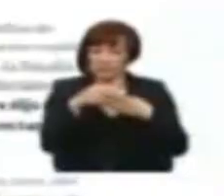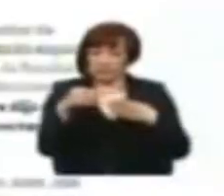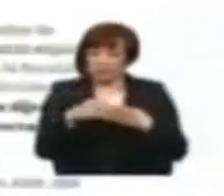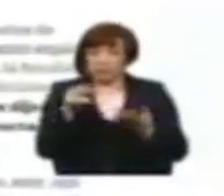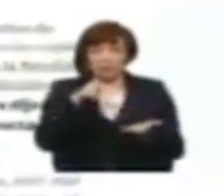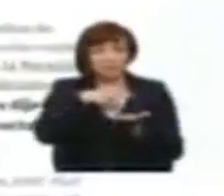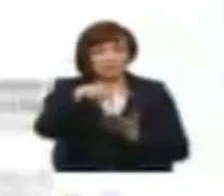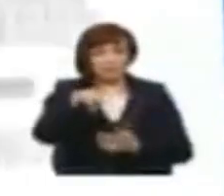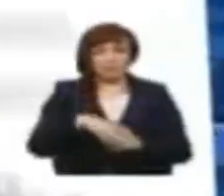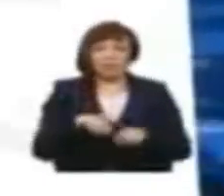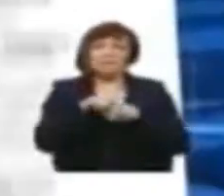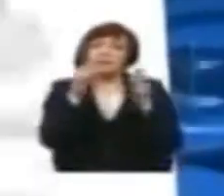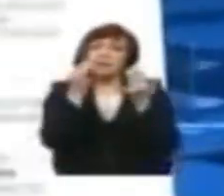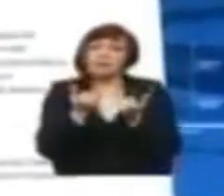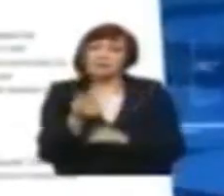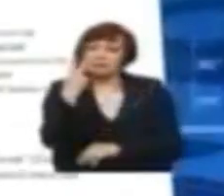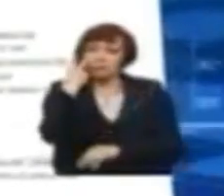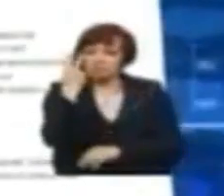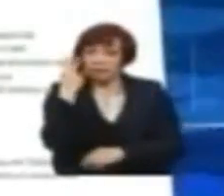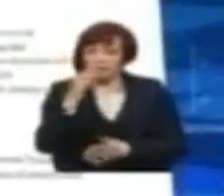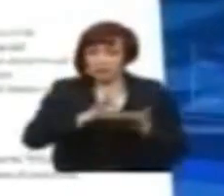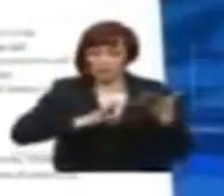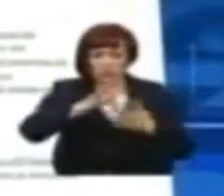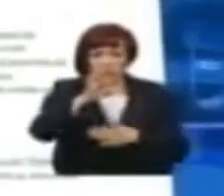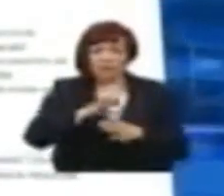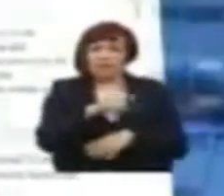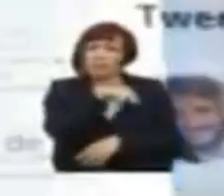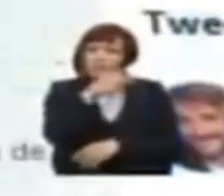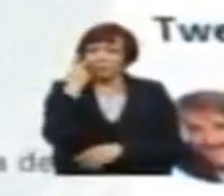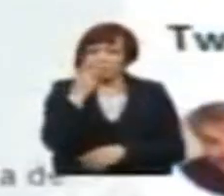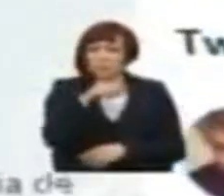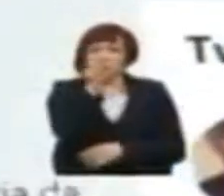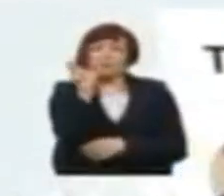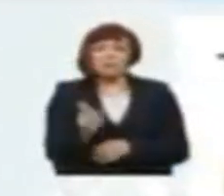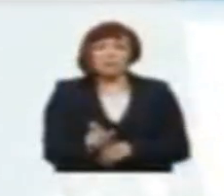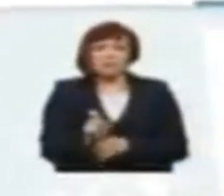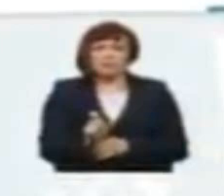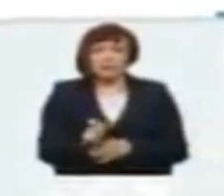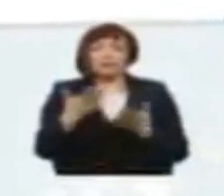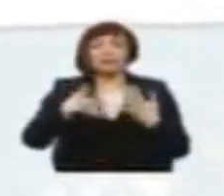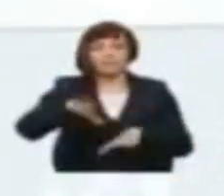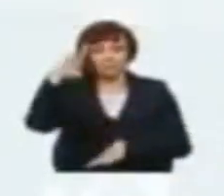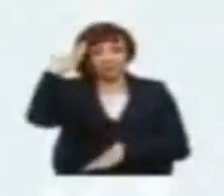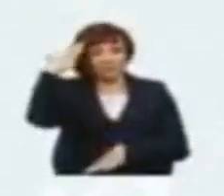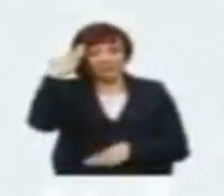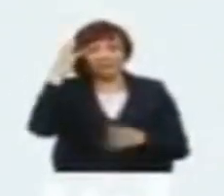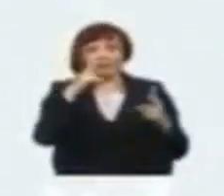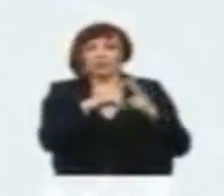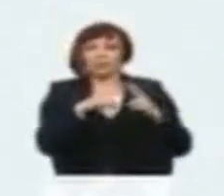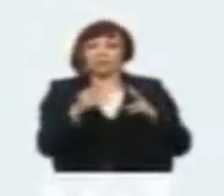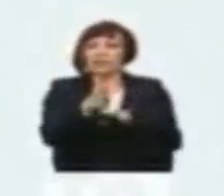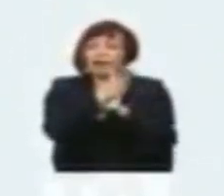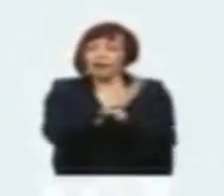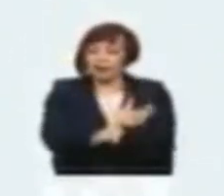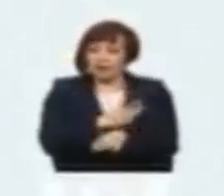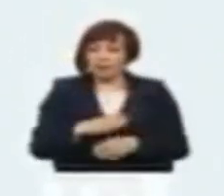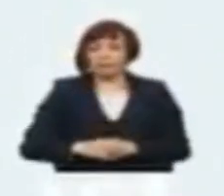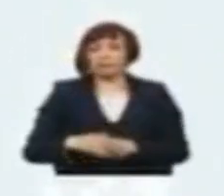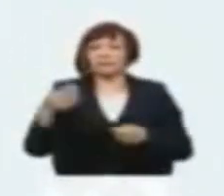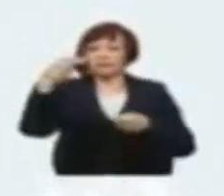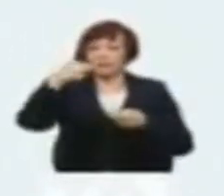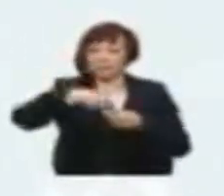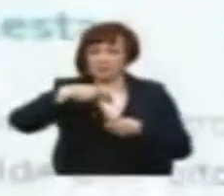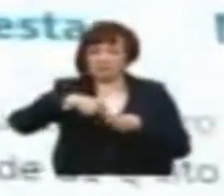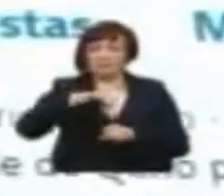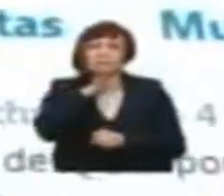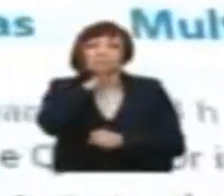$16,000. No obstante, entre los contratistas de esta entidad aparece un personaje que ha sido recurrente capacitador en el contencioso